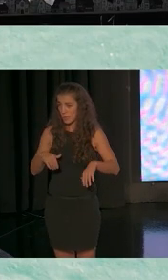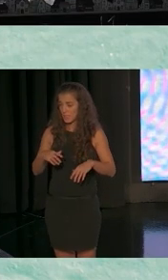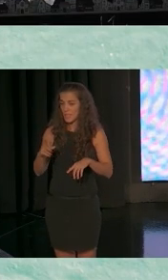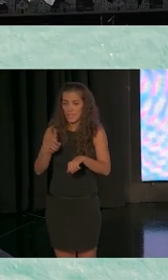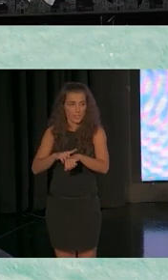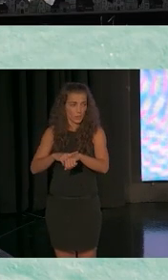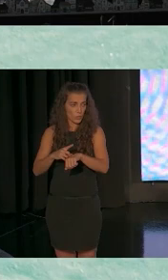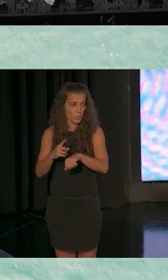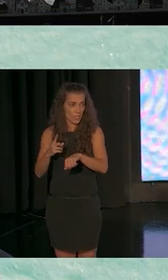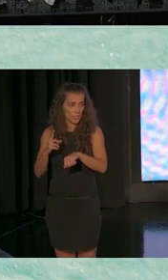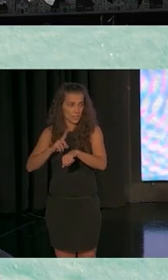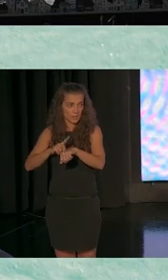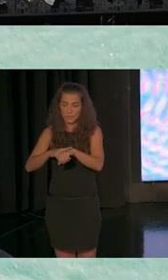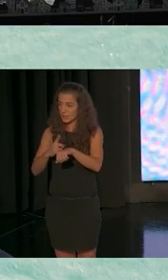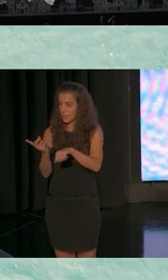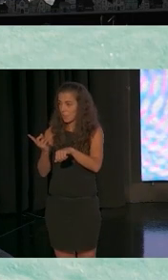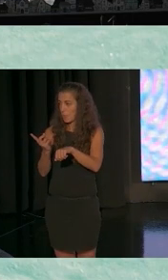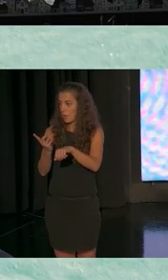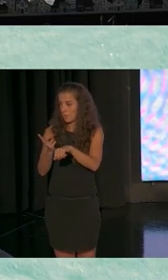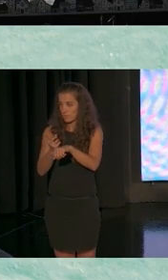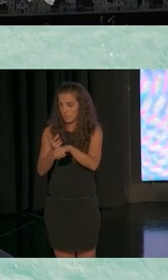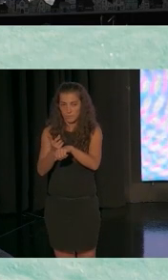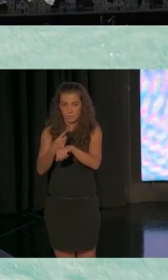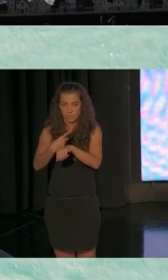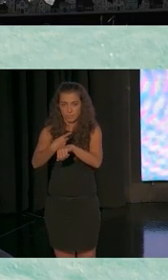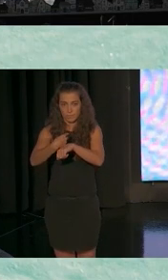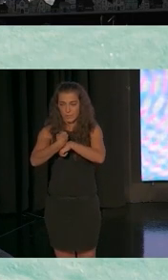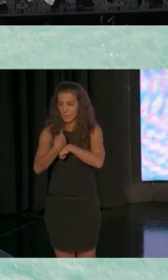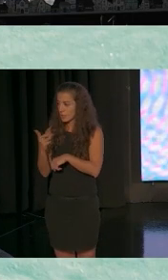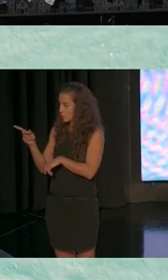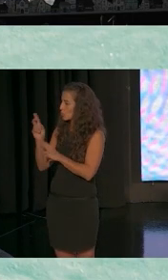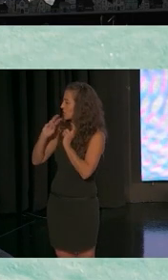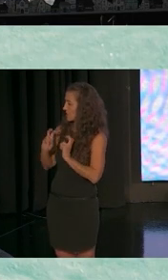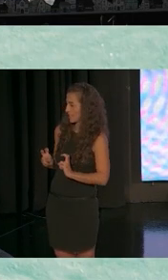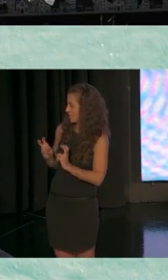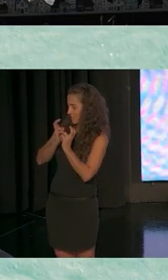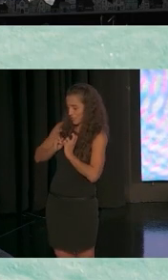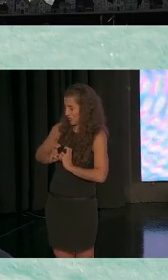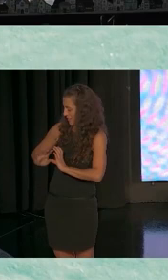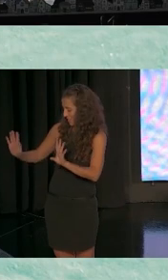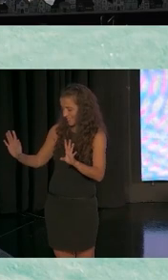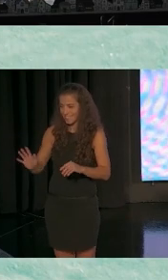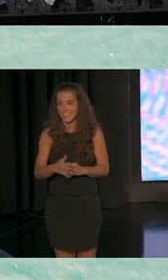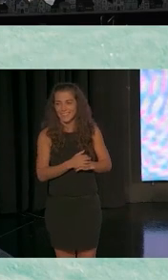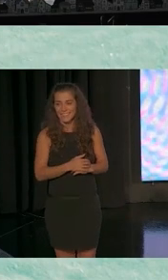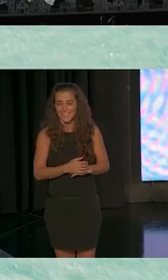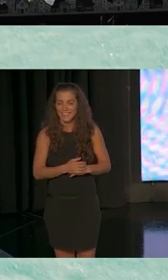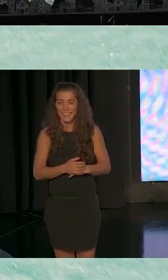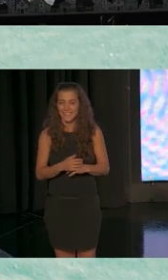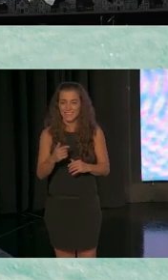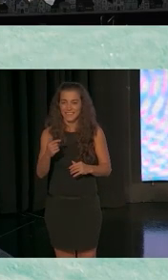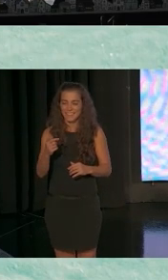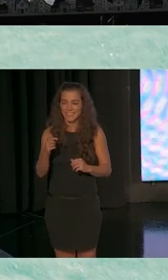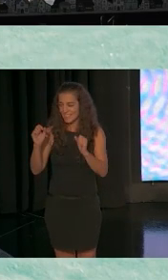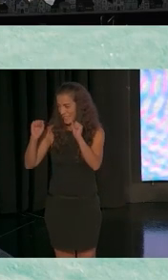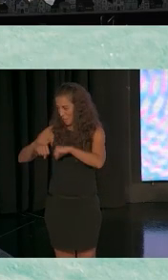rojos lo siento voy a voy a utilizar una pienses no te tes